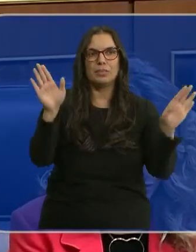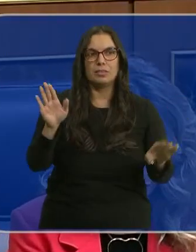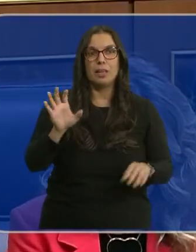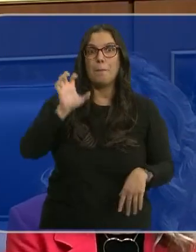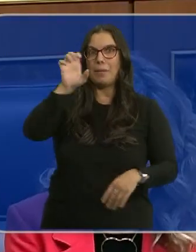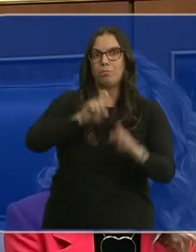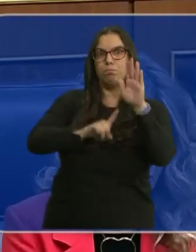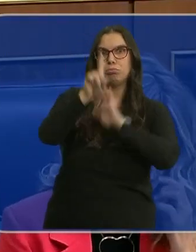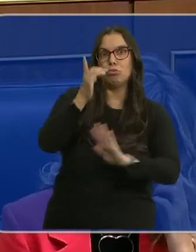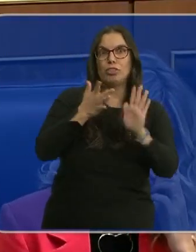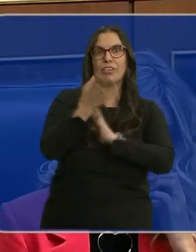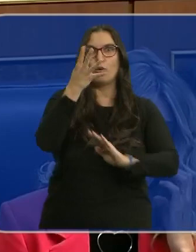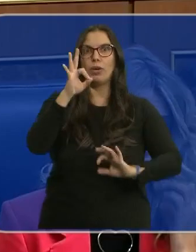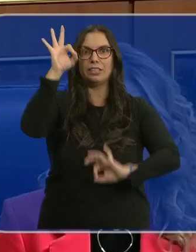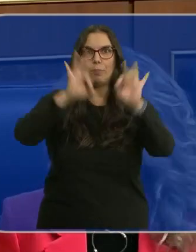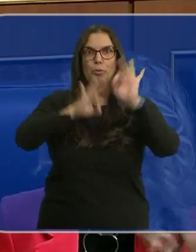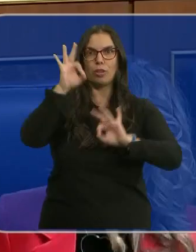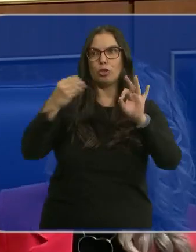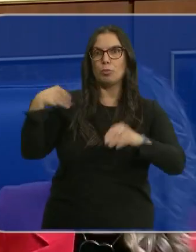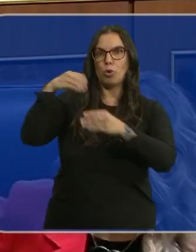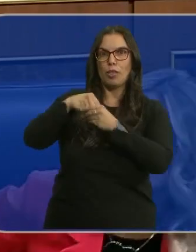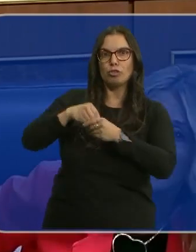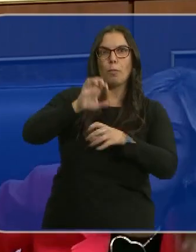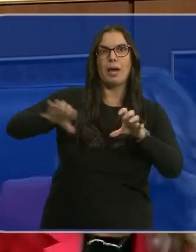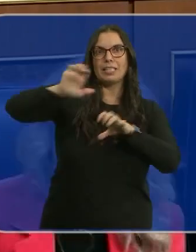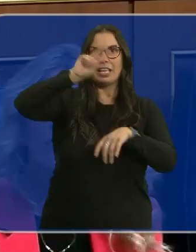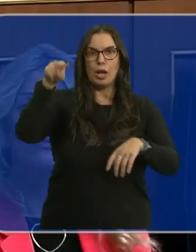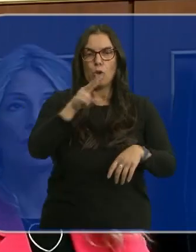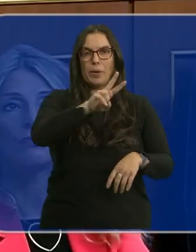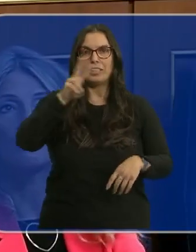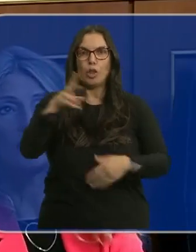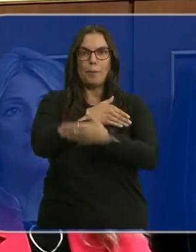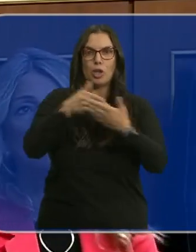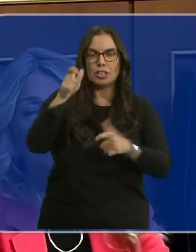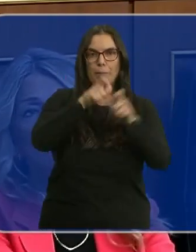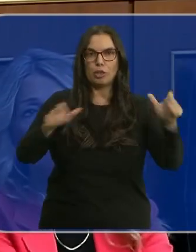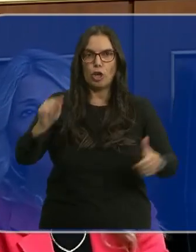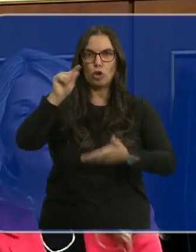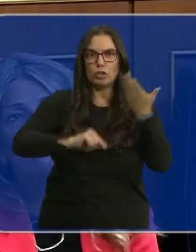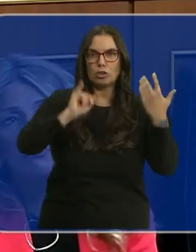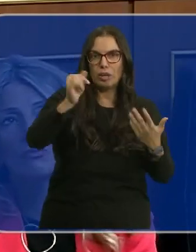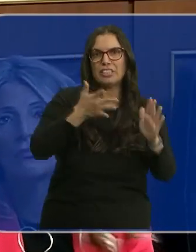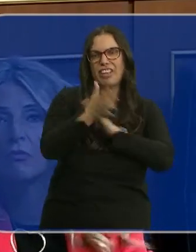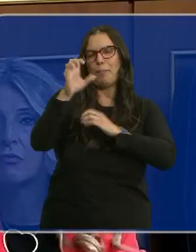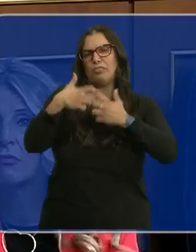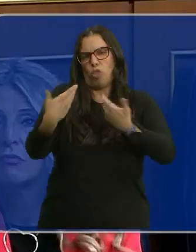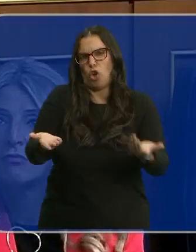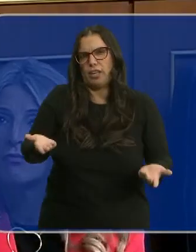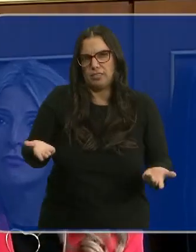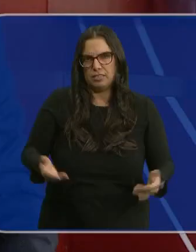o que representa el 40% del crecimiento de la zona euro y que tiene 22 millones de personas ocupadas por primera vez en la historia, yo creo que es un país que funciona,